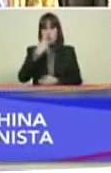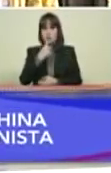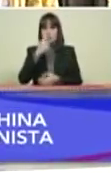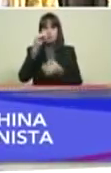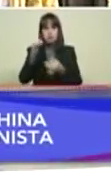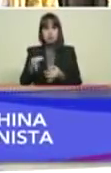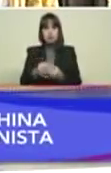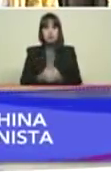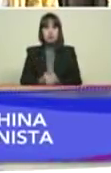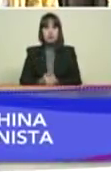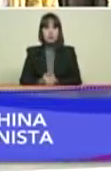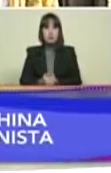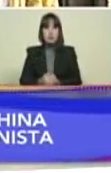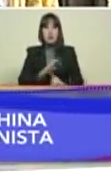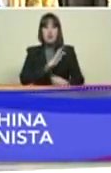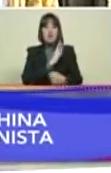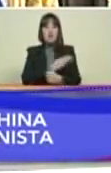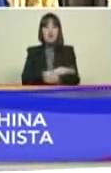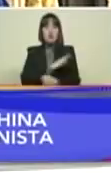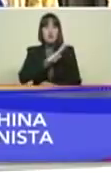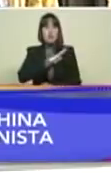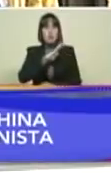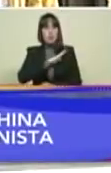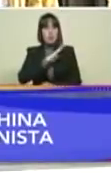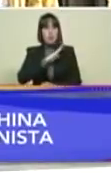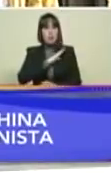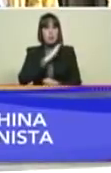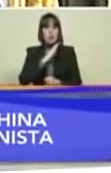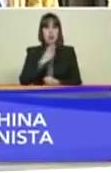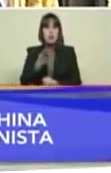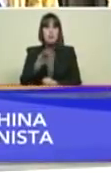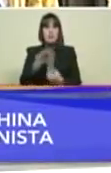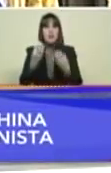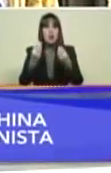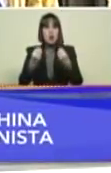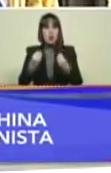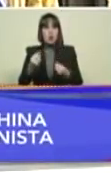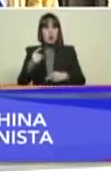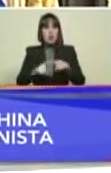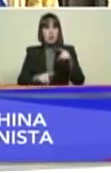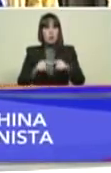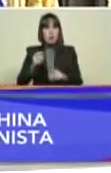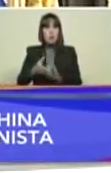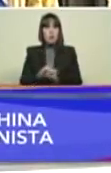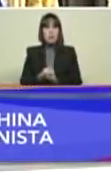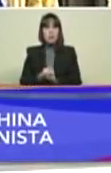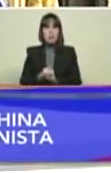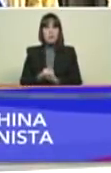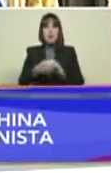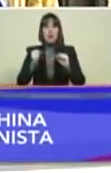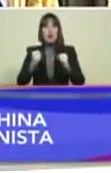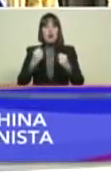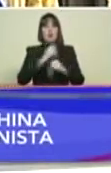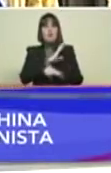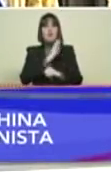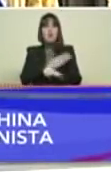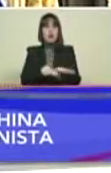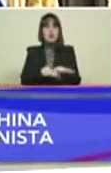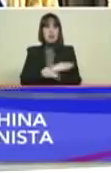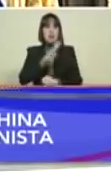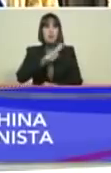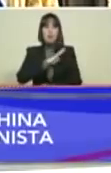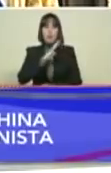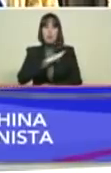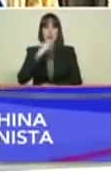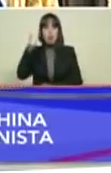Venezuela tiene fuerzas propias para defenderse de las agresiones imperialistas. Se sabe que Venezuela tiene fuerza propia y hay